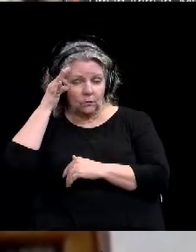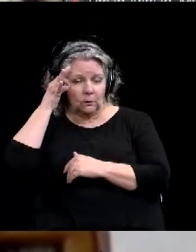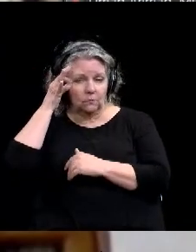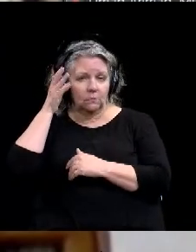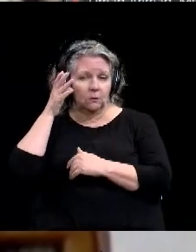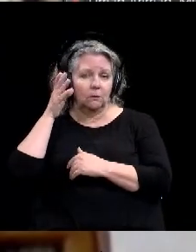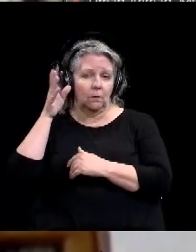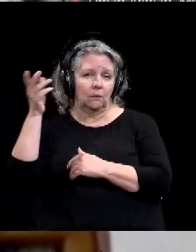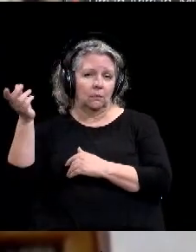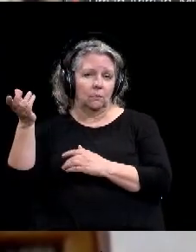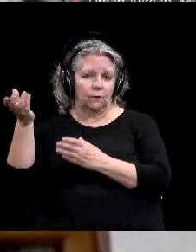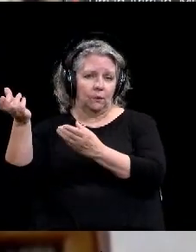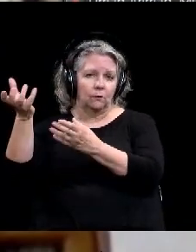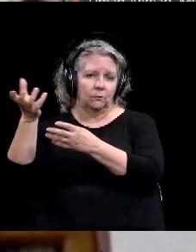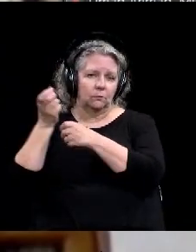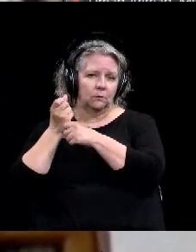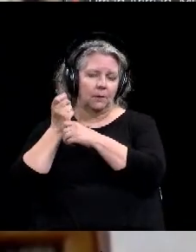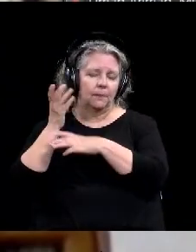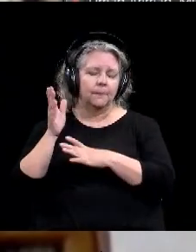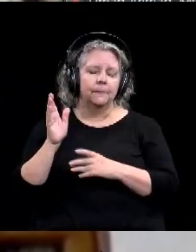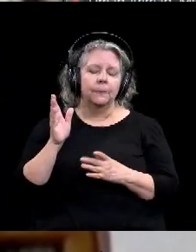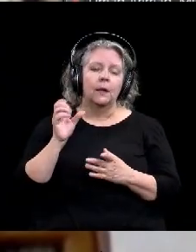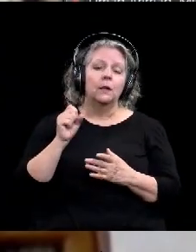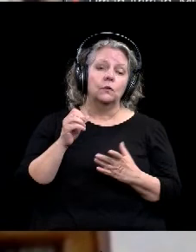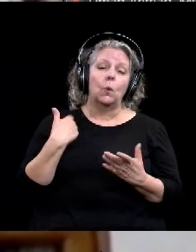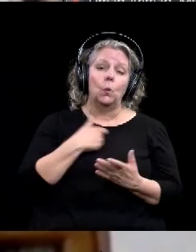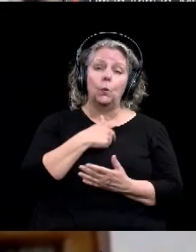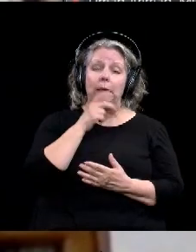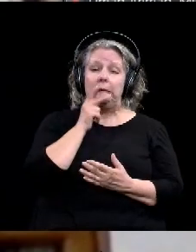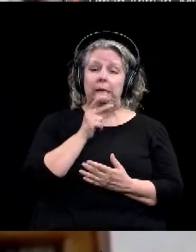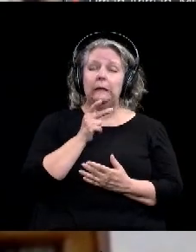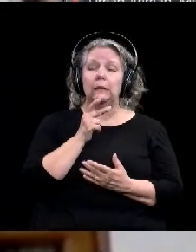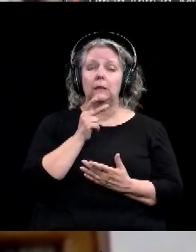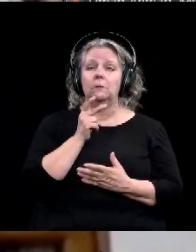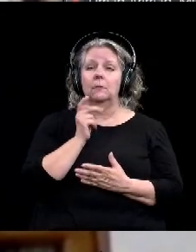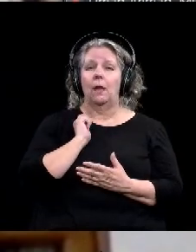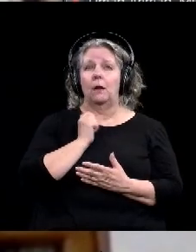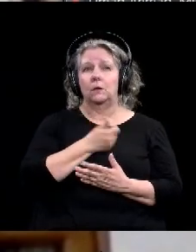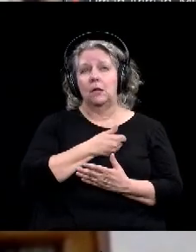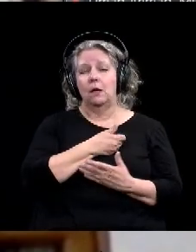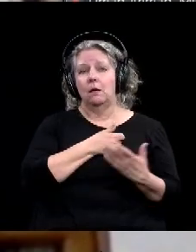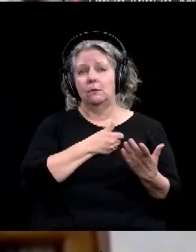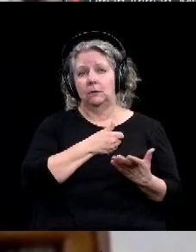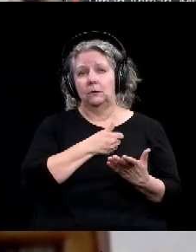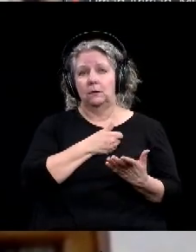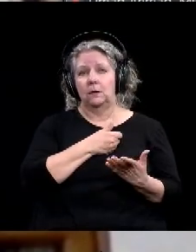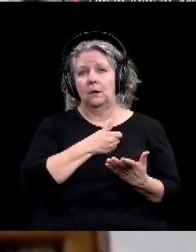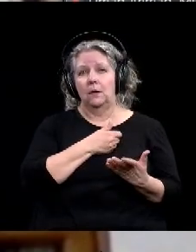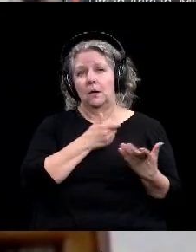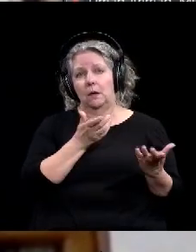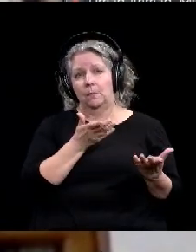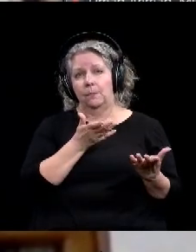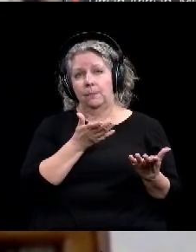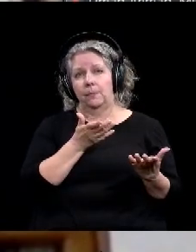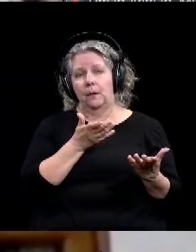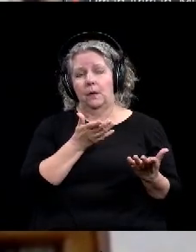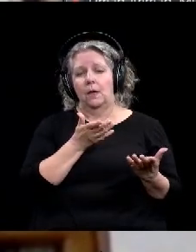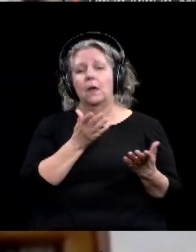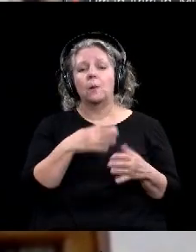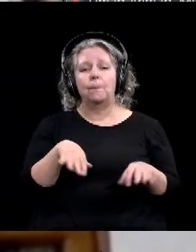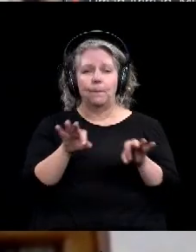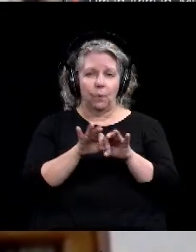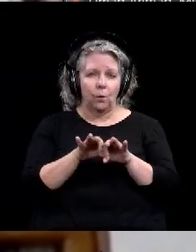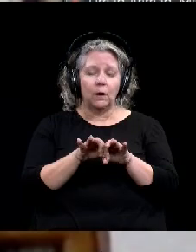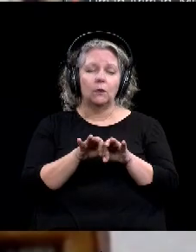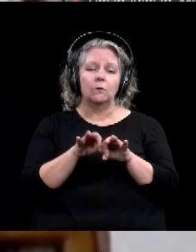nos podemos ver como sí muy importante distribución de a todas